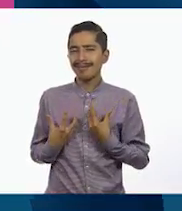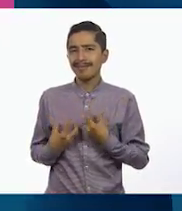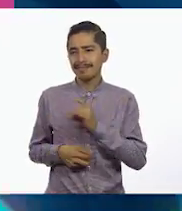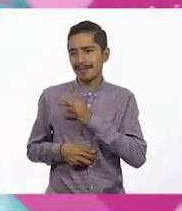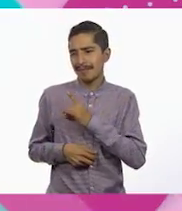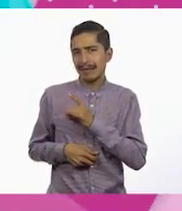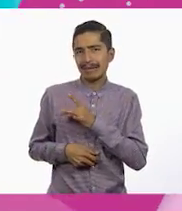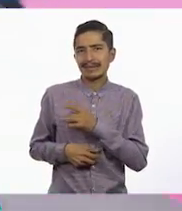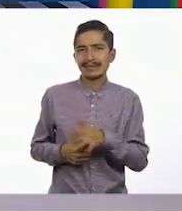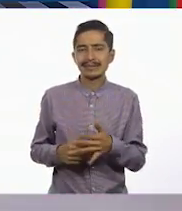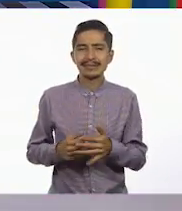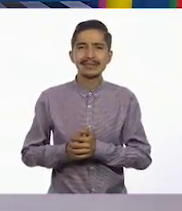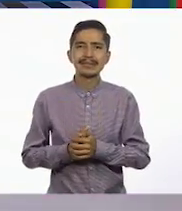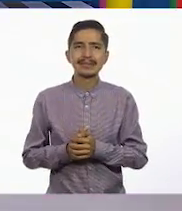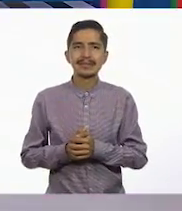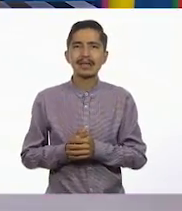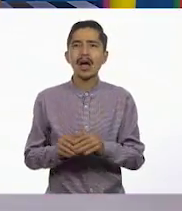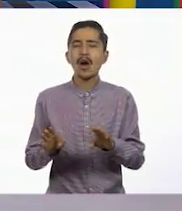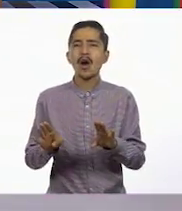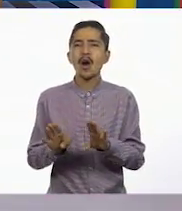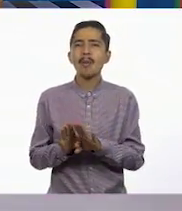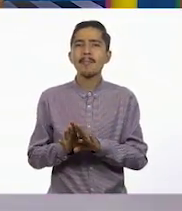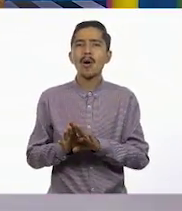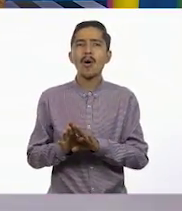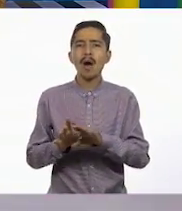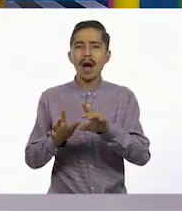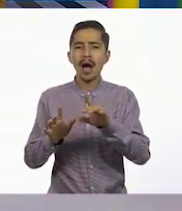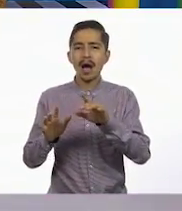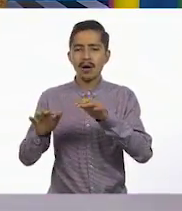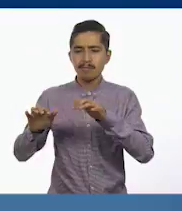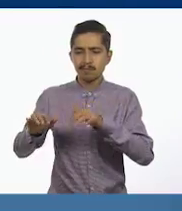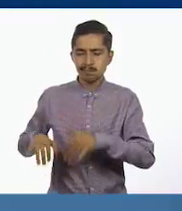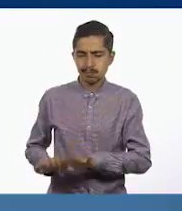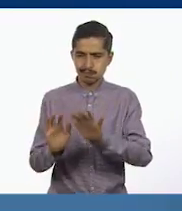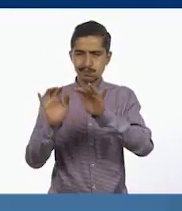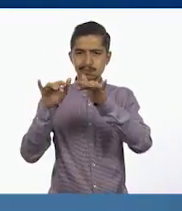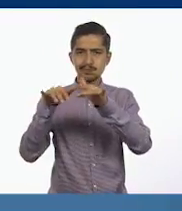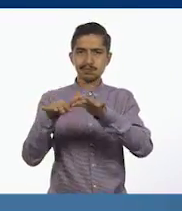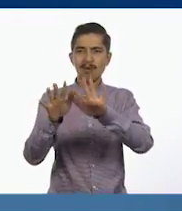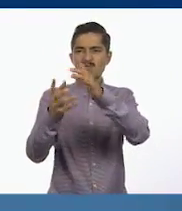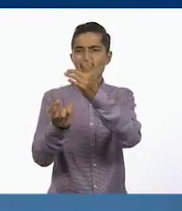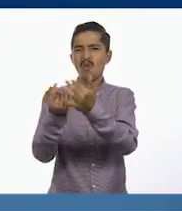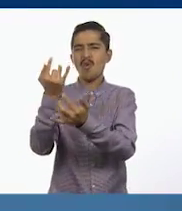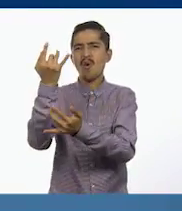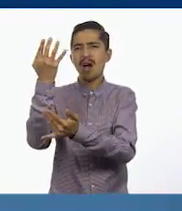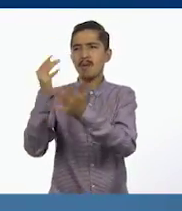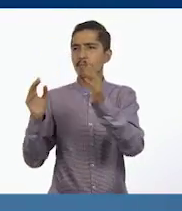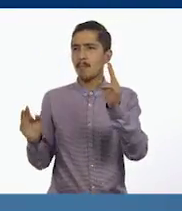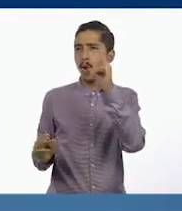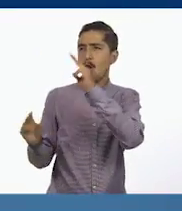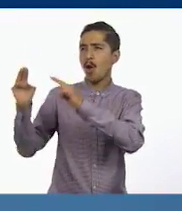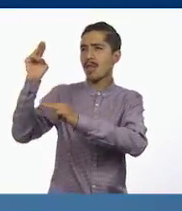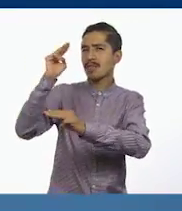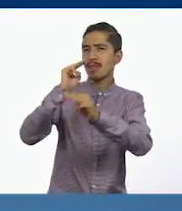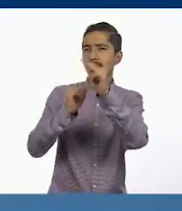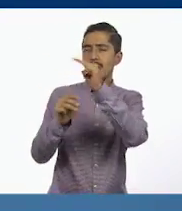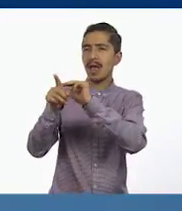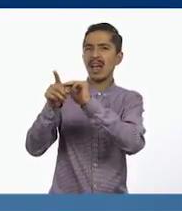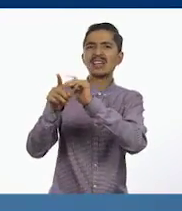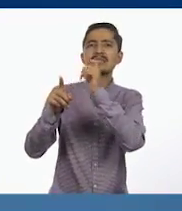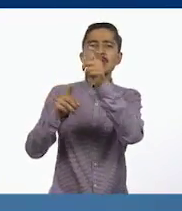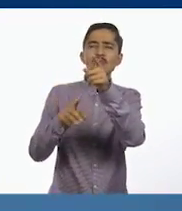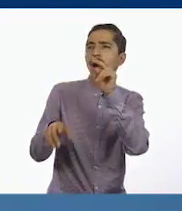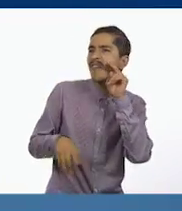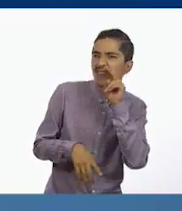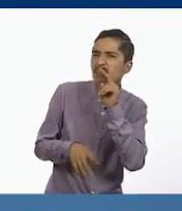bello! Como las olas de fuego que hay en el monte. Y si las sigues, estas te llevan a